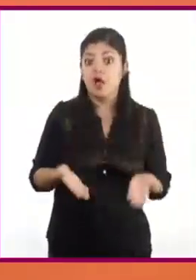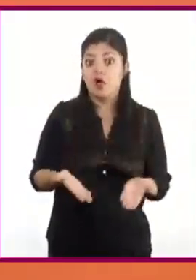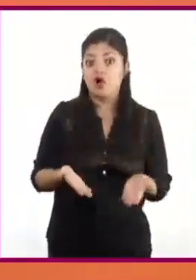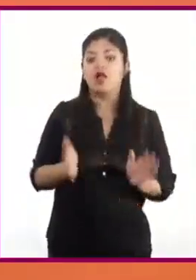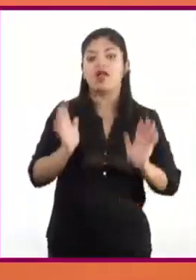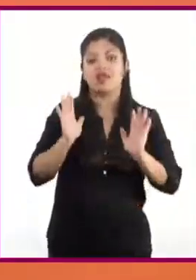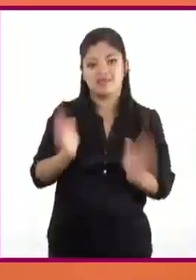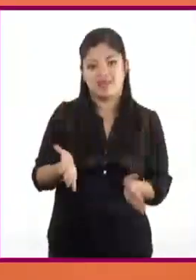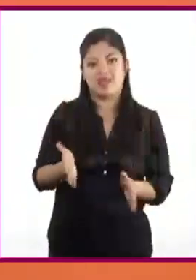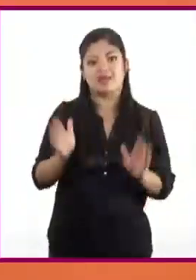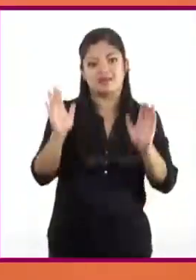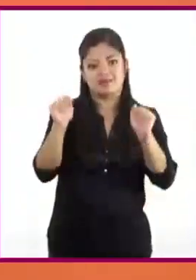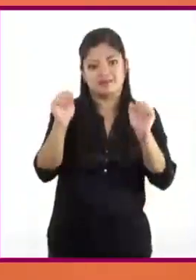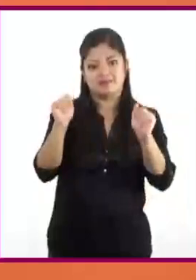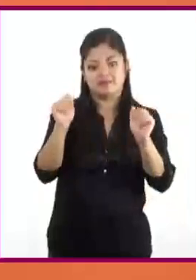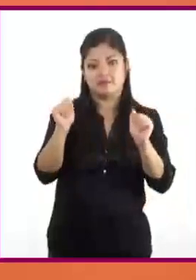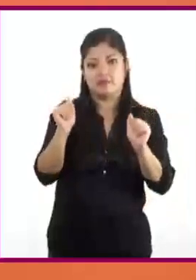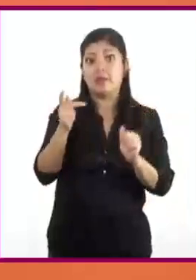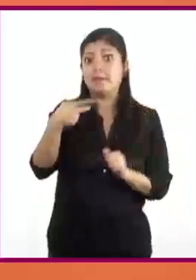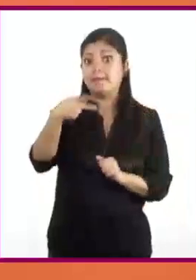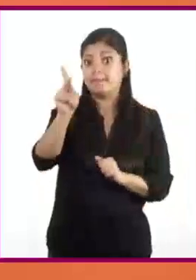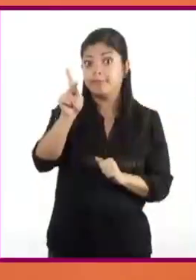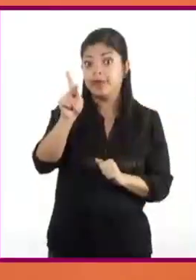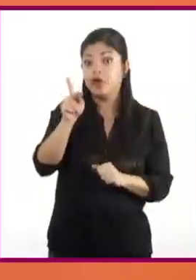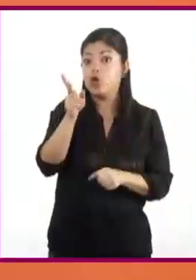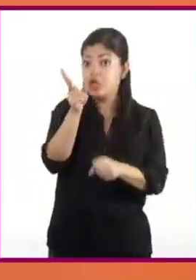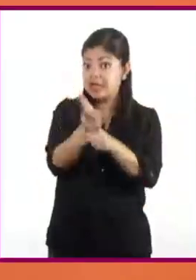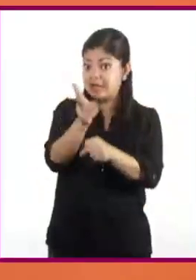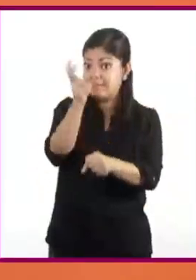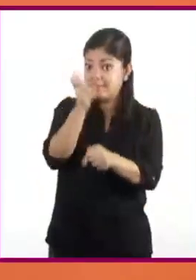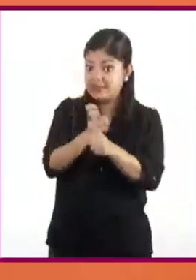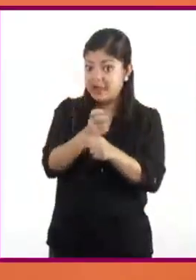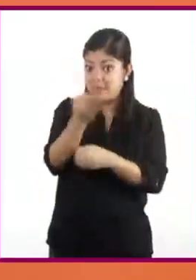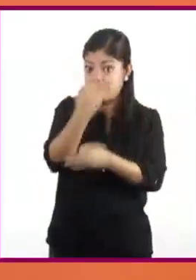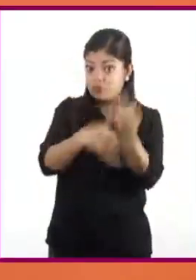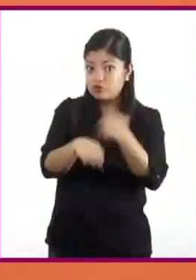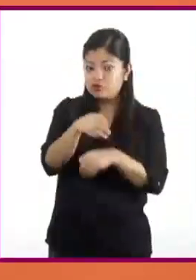llegado el momento de despedirnos, pero las y los invitamos